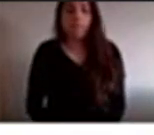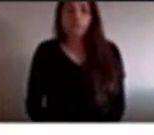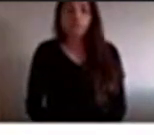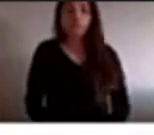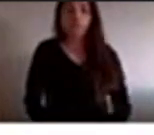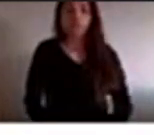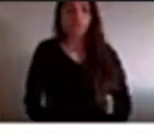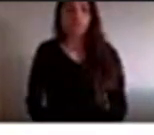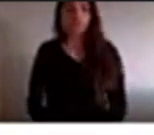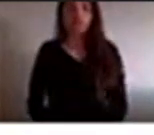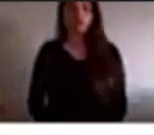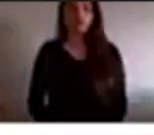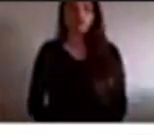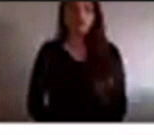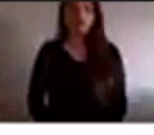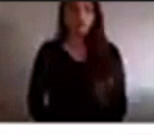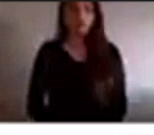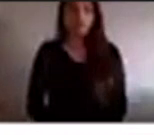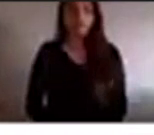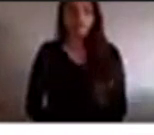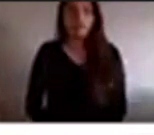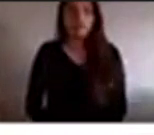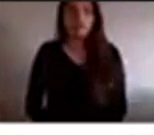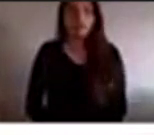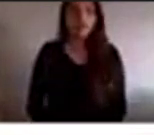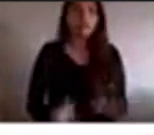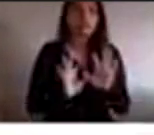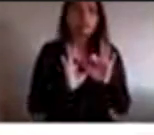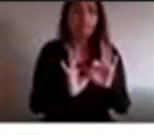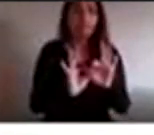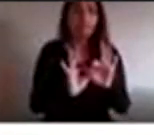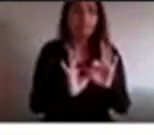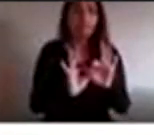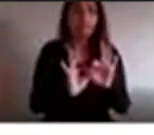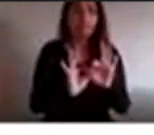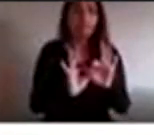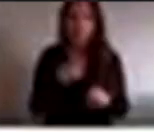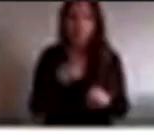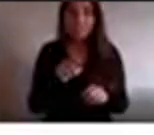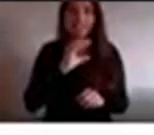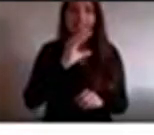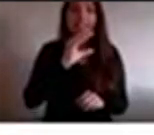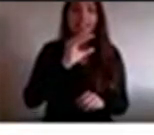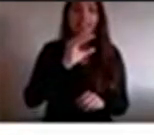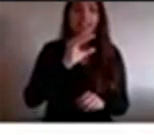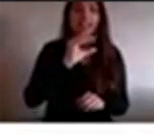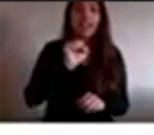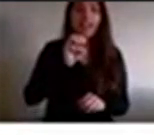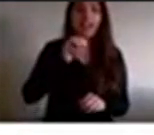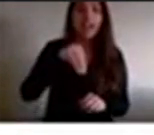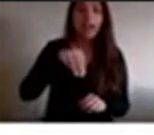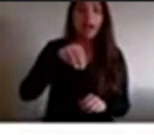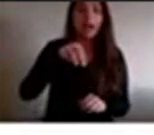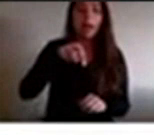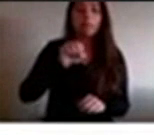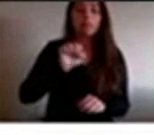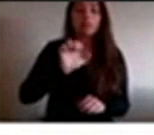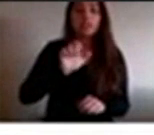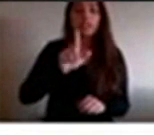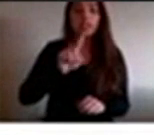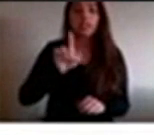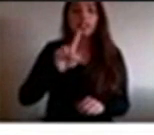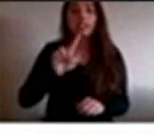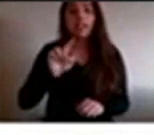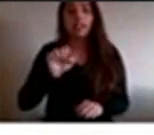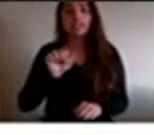Bueno, muy bien, pues muchísimas gracias a Campo Elías y a Constanza. Lo que vemos es el